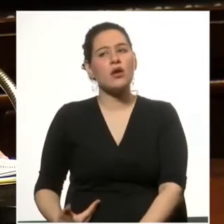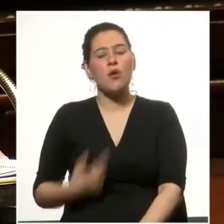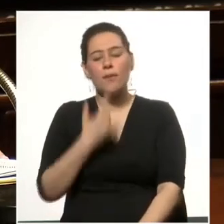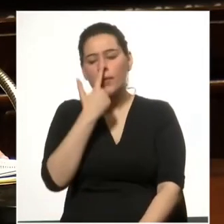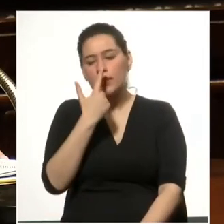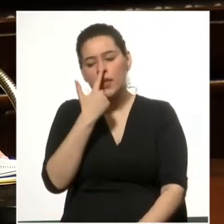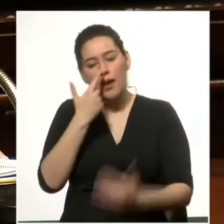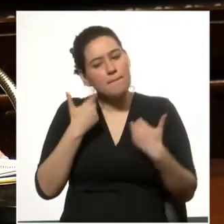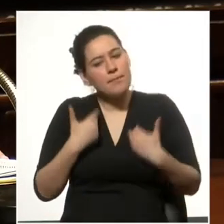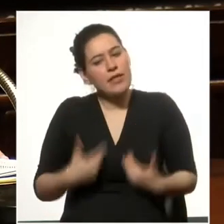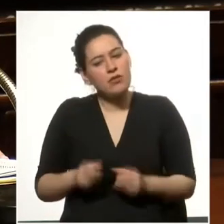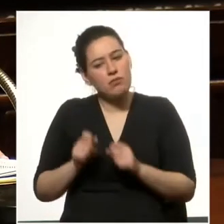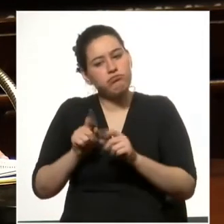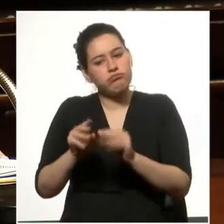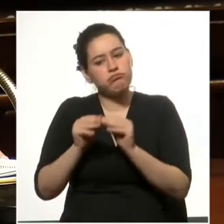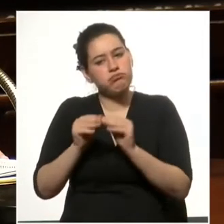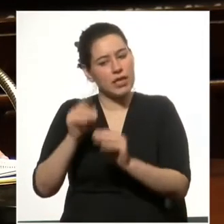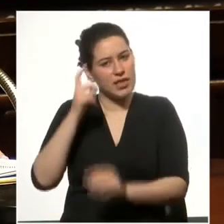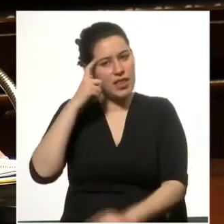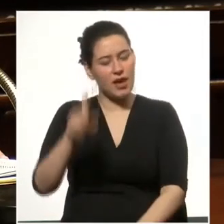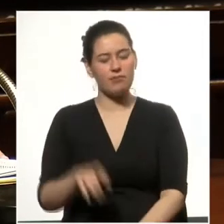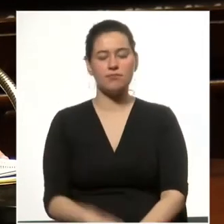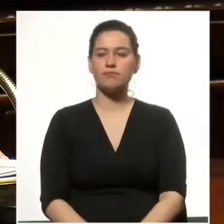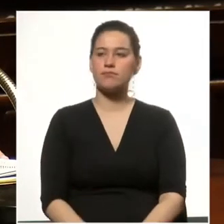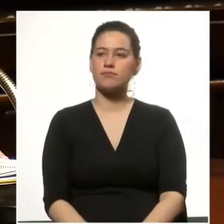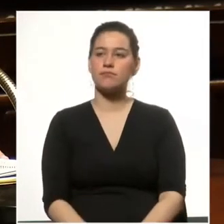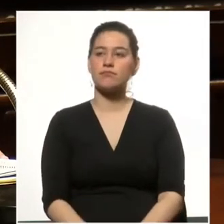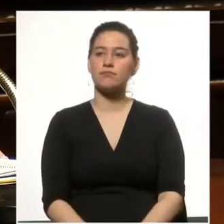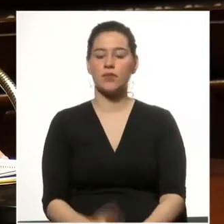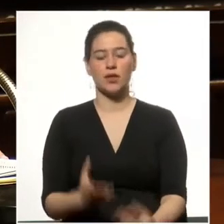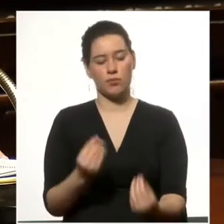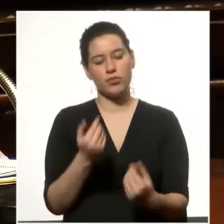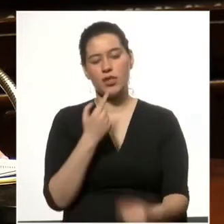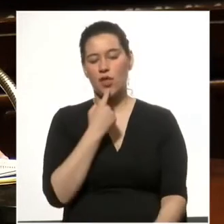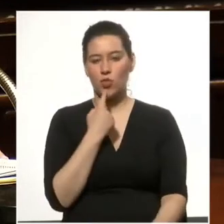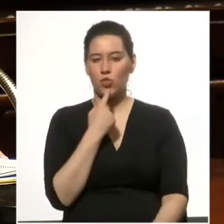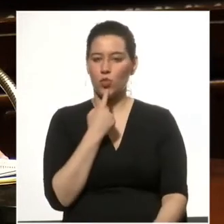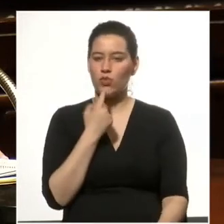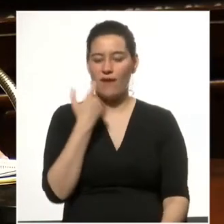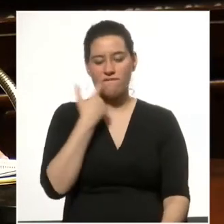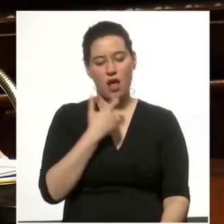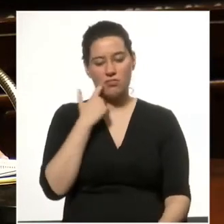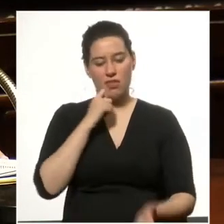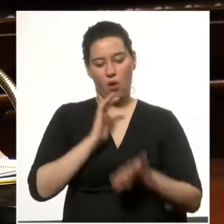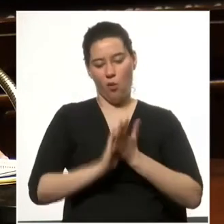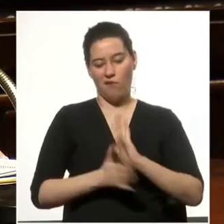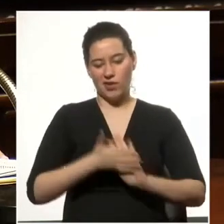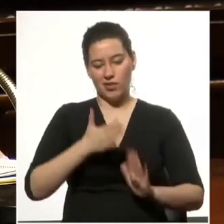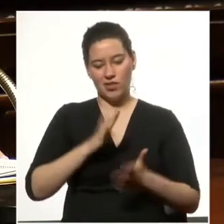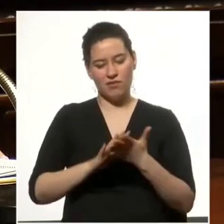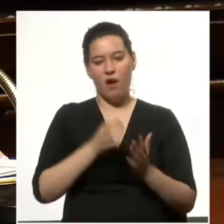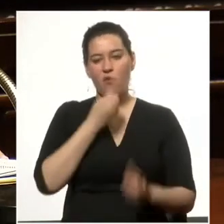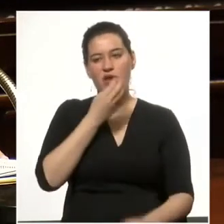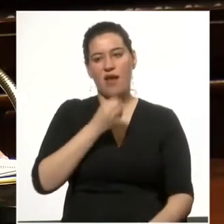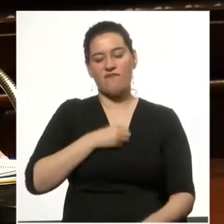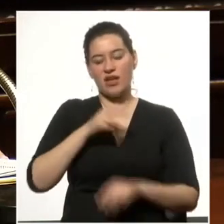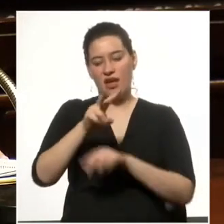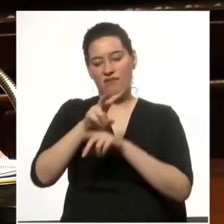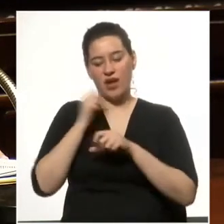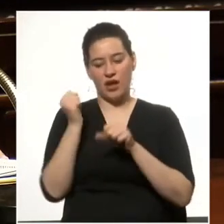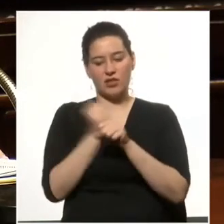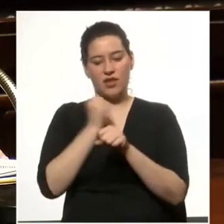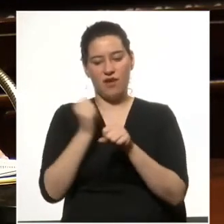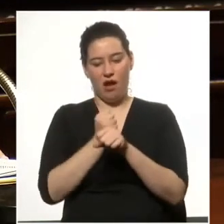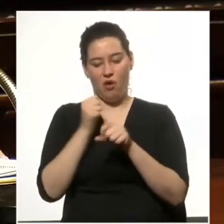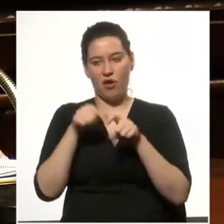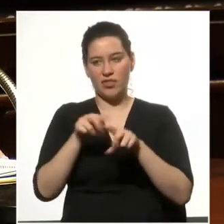intereses personales o ideológicos? No dejan muchas dudas la falta de objetividad y dudosa buena fe con la que el fiscal llevó adelante